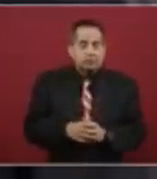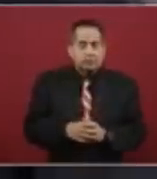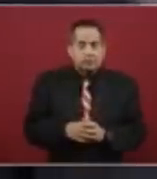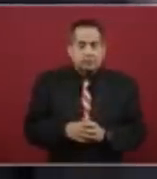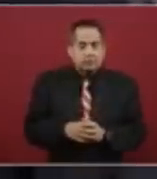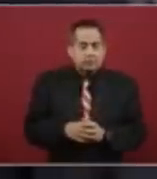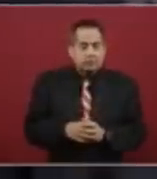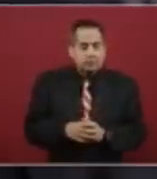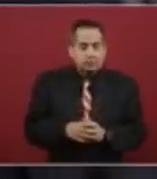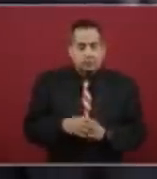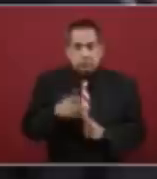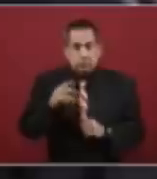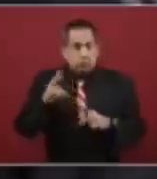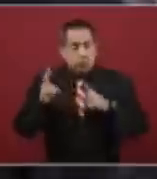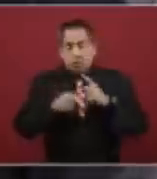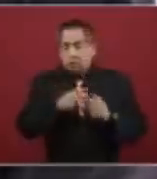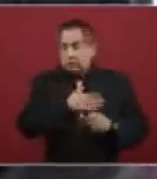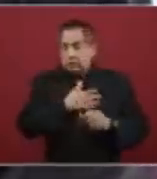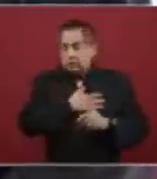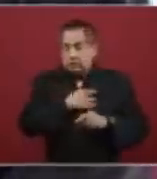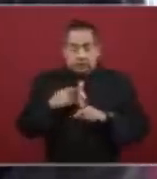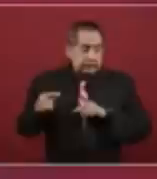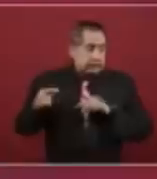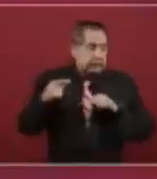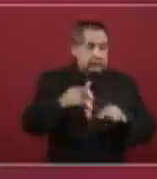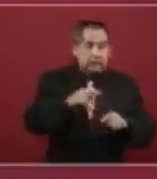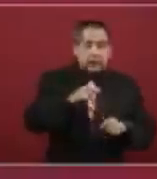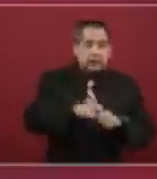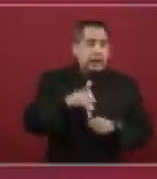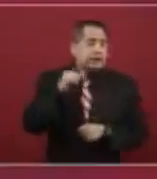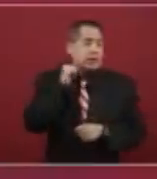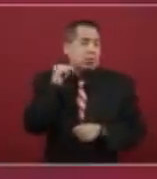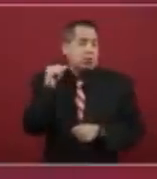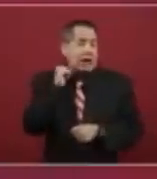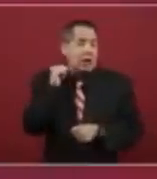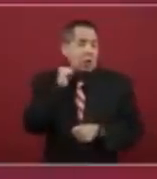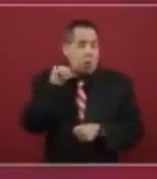se atendió una toma clandestina en Azcapotzalco,